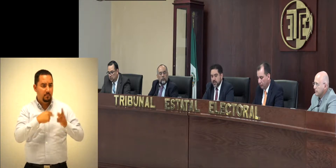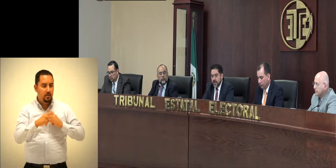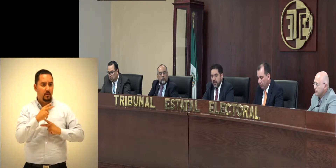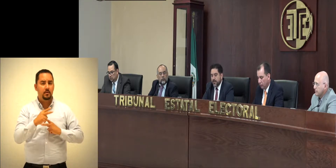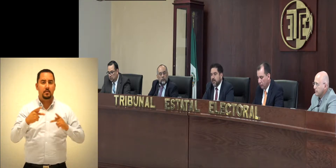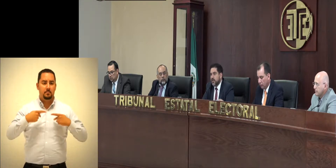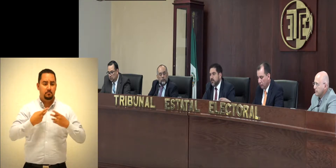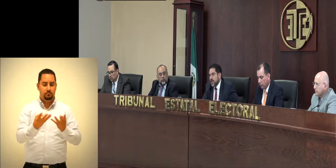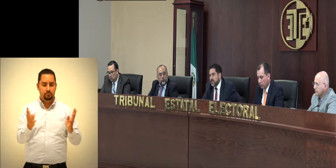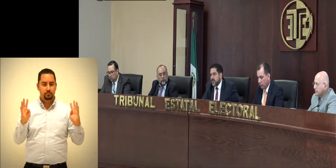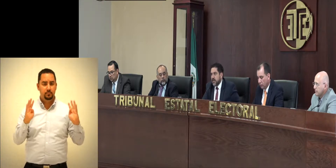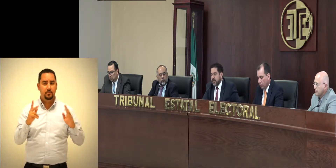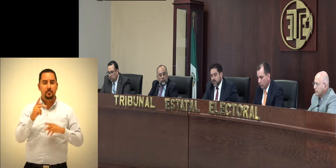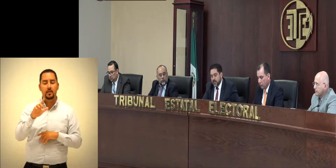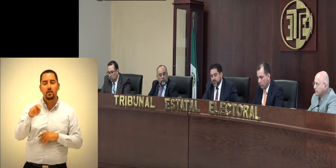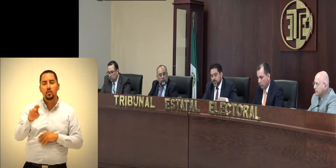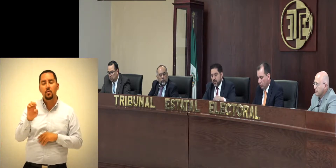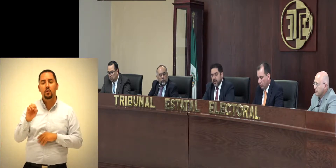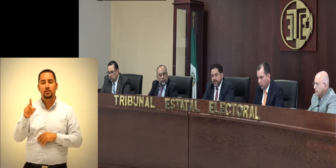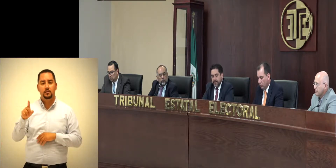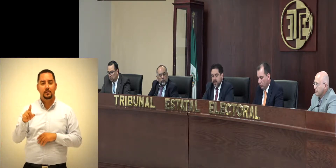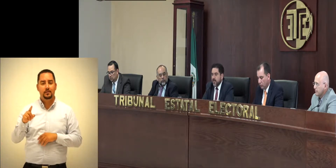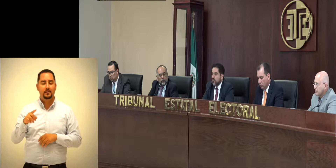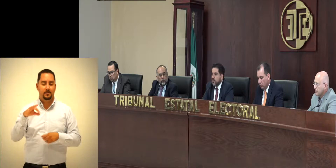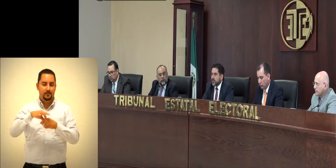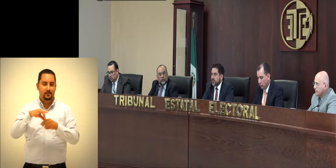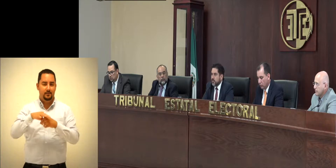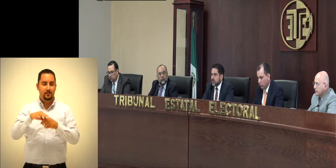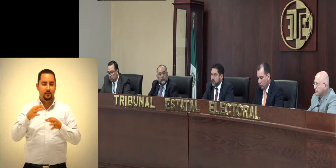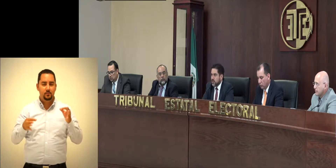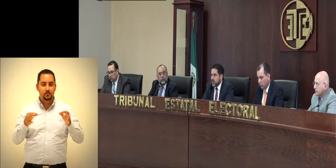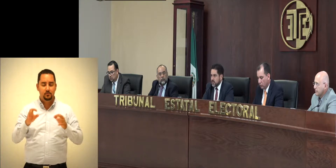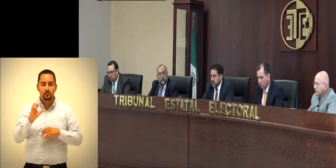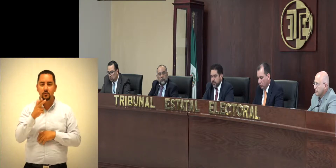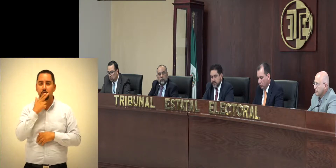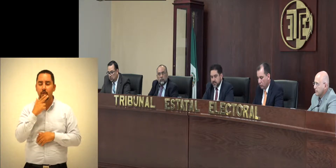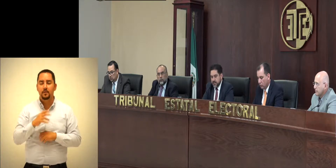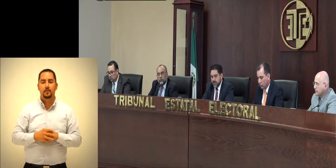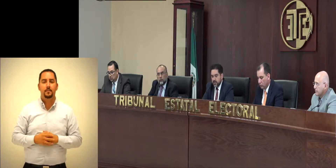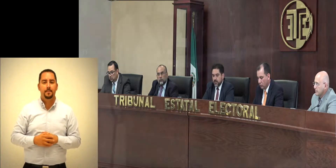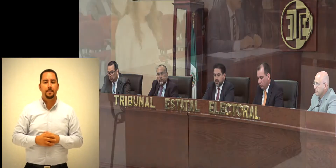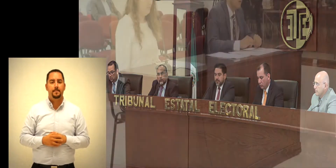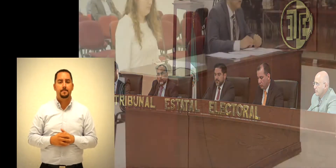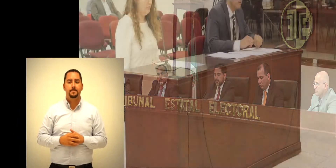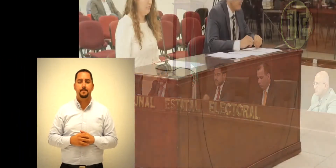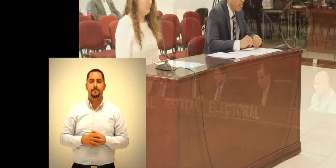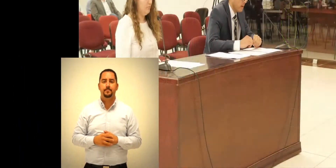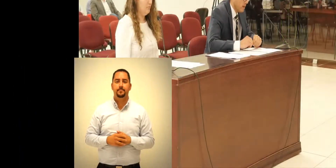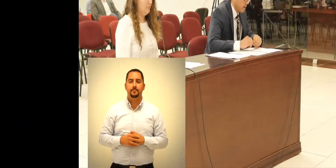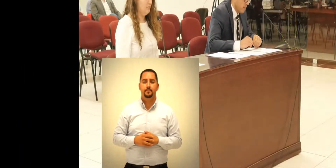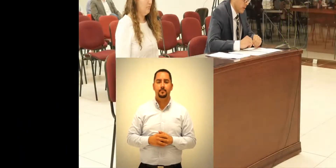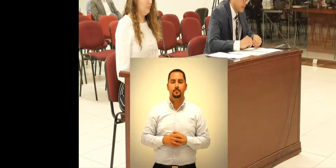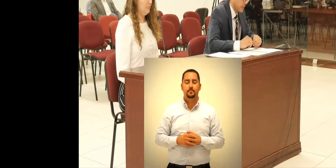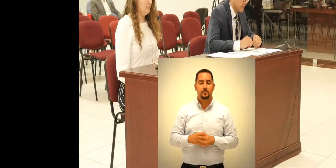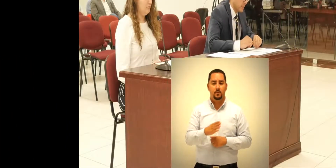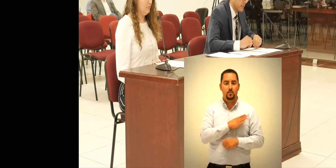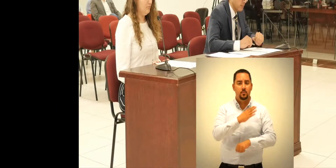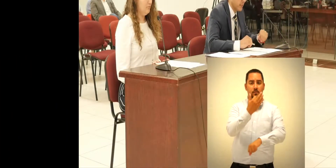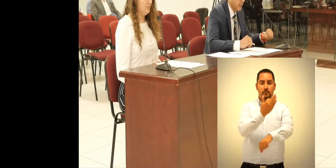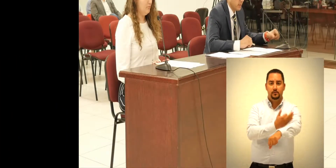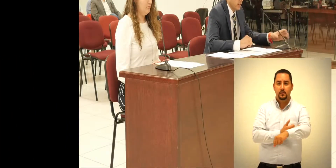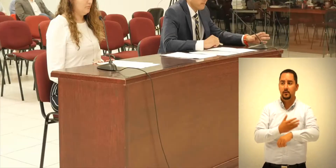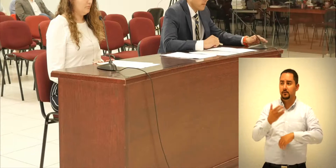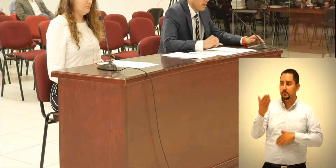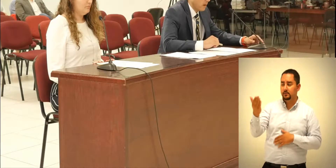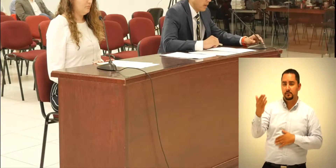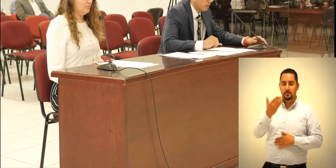integramos el Pleno del Tribunal Estatal Electoral de Chihuahua e informar sobre los asuntos listados para esta sesión. Buenas tardes, magistrado